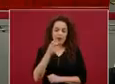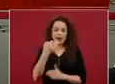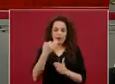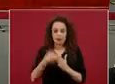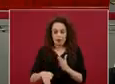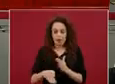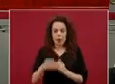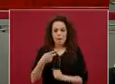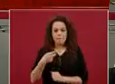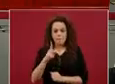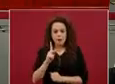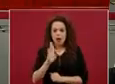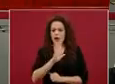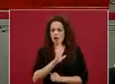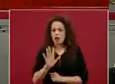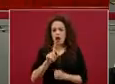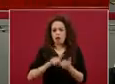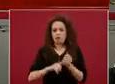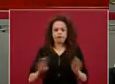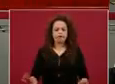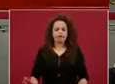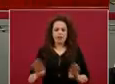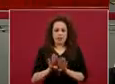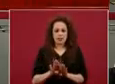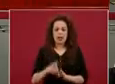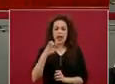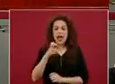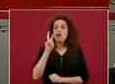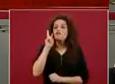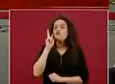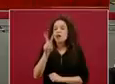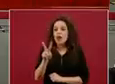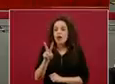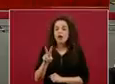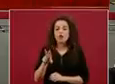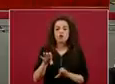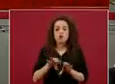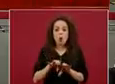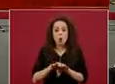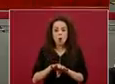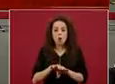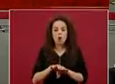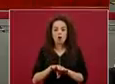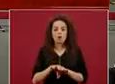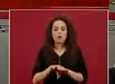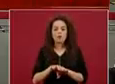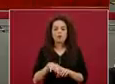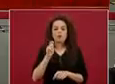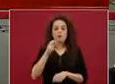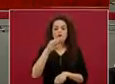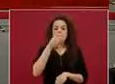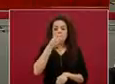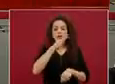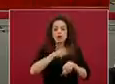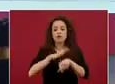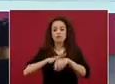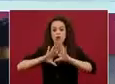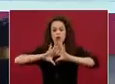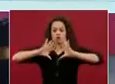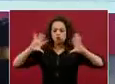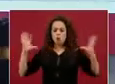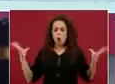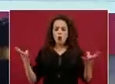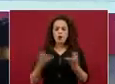entonces prácticamente ya al cierre podemos ver este comportamiento que tuvimos en la notificación total de todos los